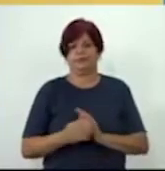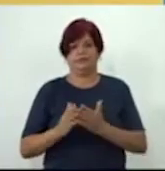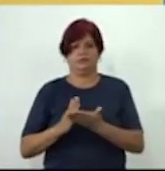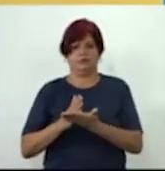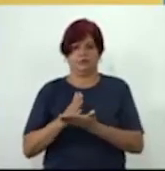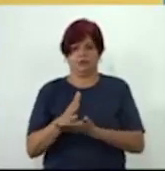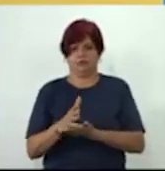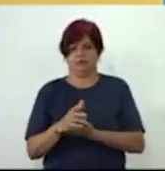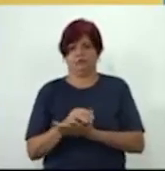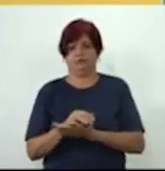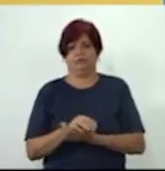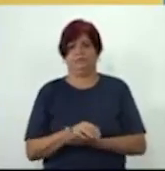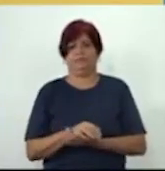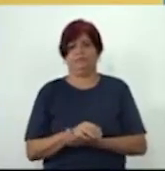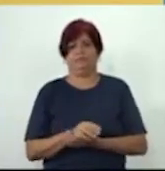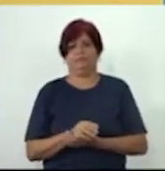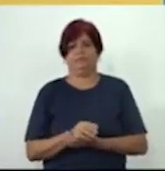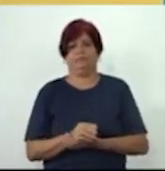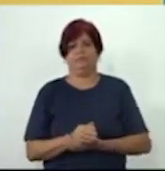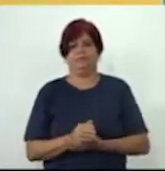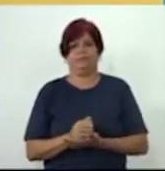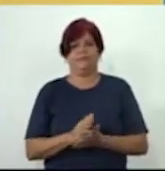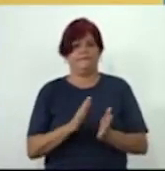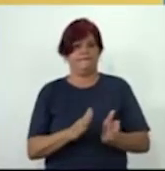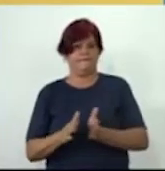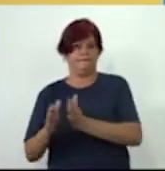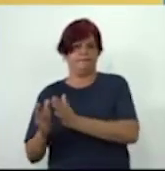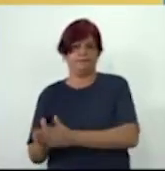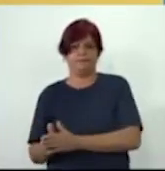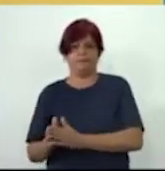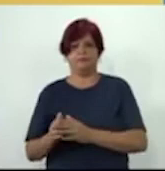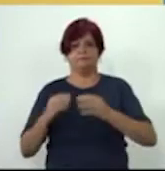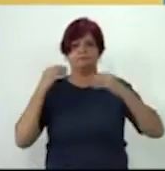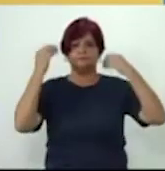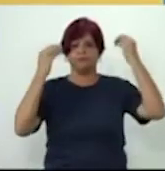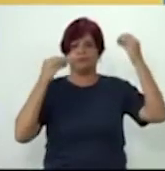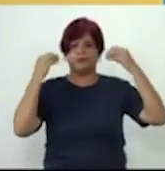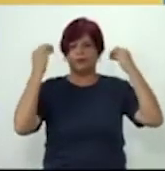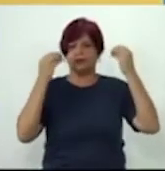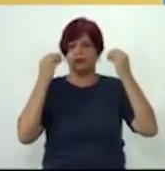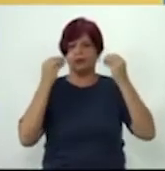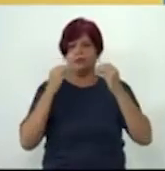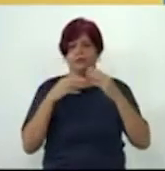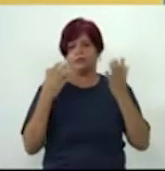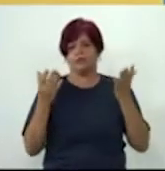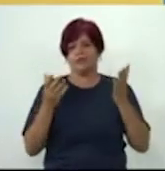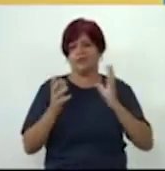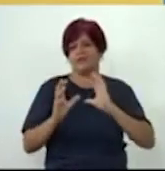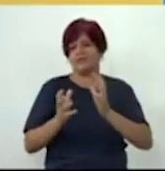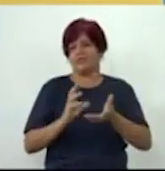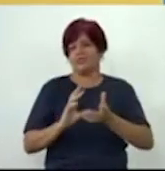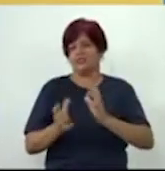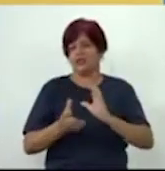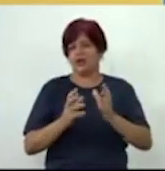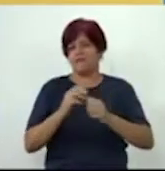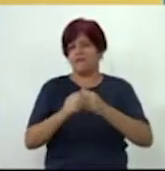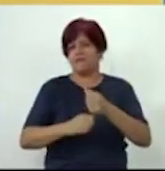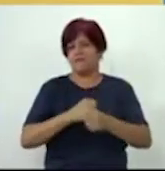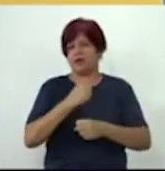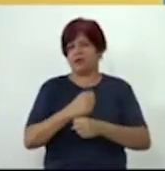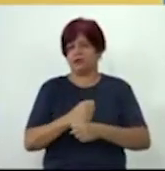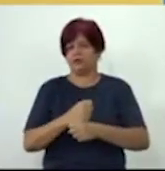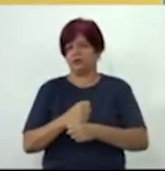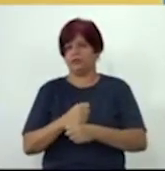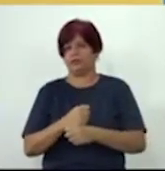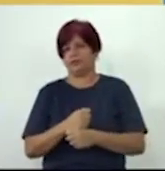Seguidamente vamos a pasar al análisis de los métodos a utilizar